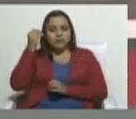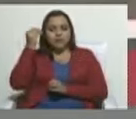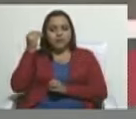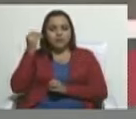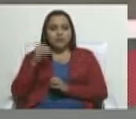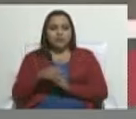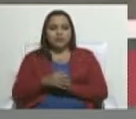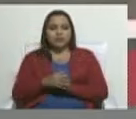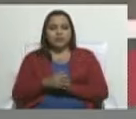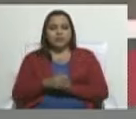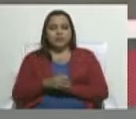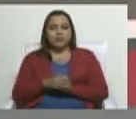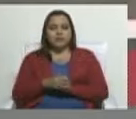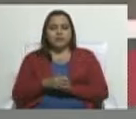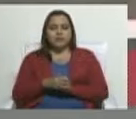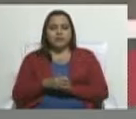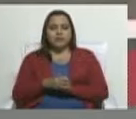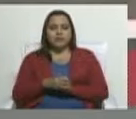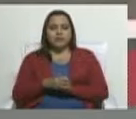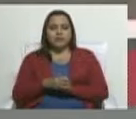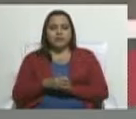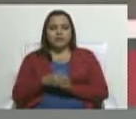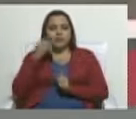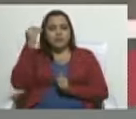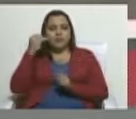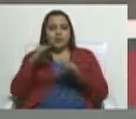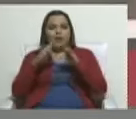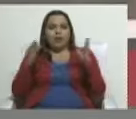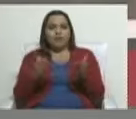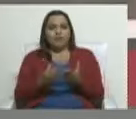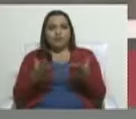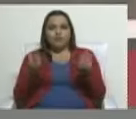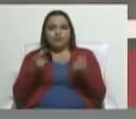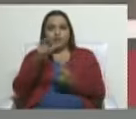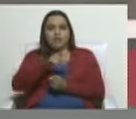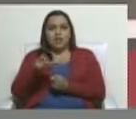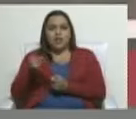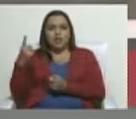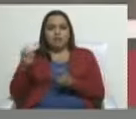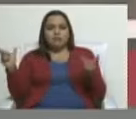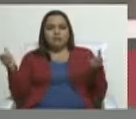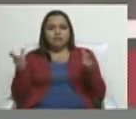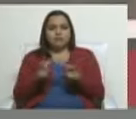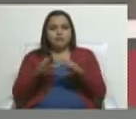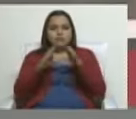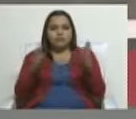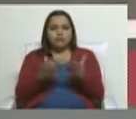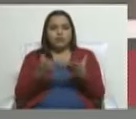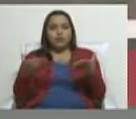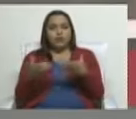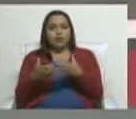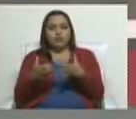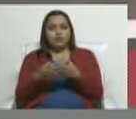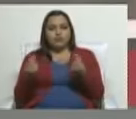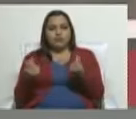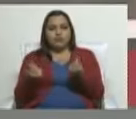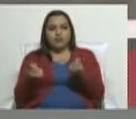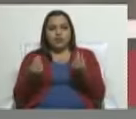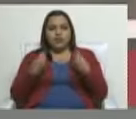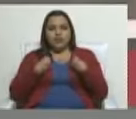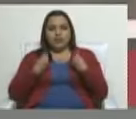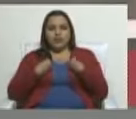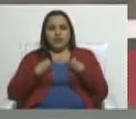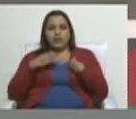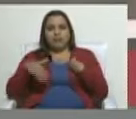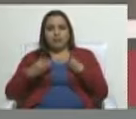opina que en el planeta hay demasiada gente y hay que reducir a la población mundial para que solamente una élite productiva y merecedora de la vida